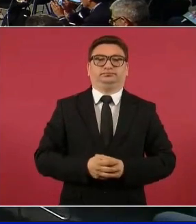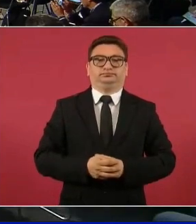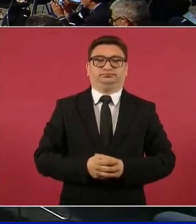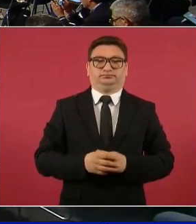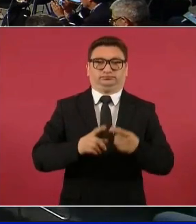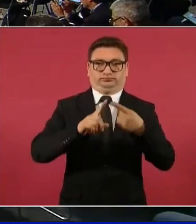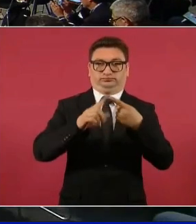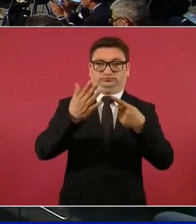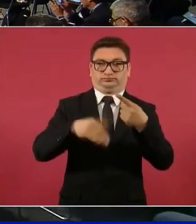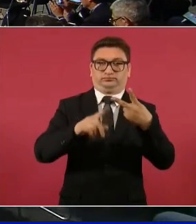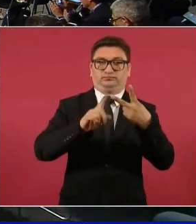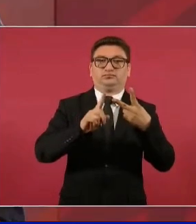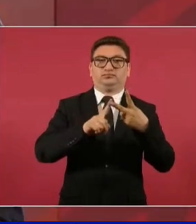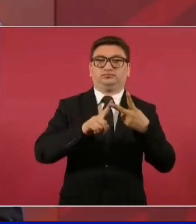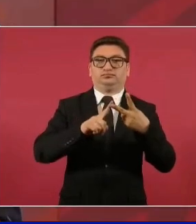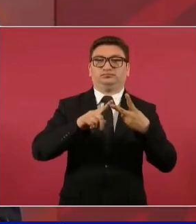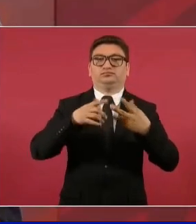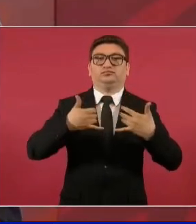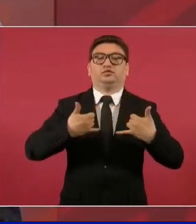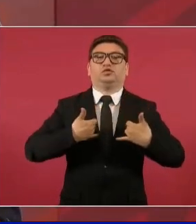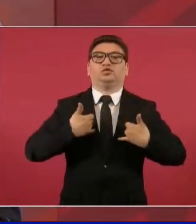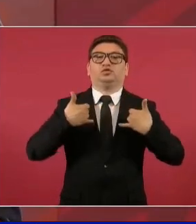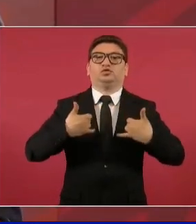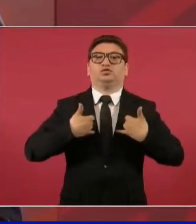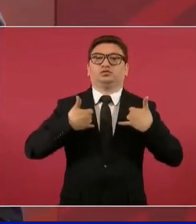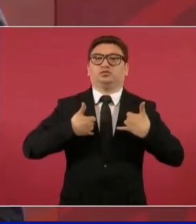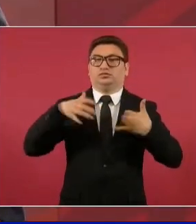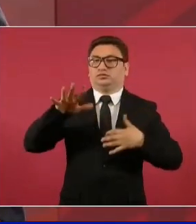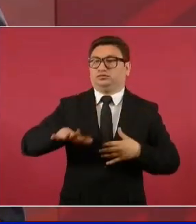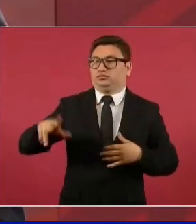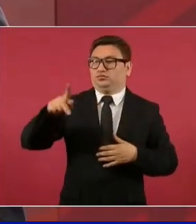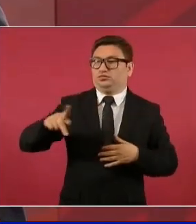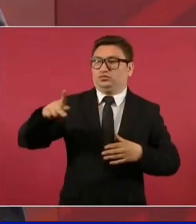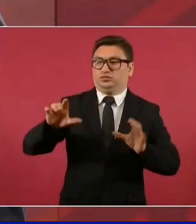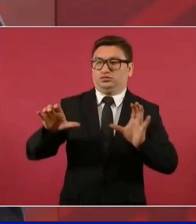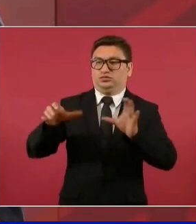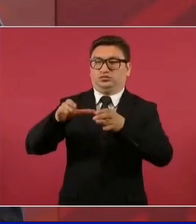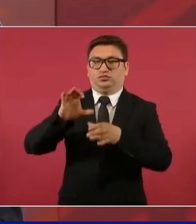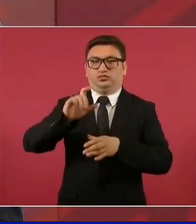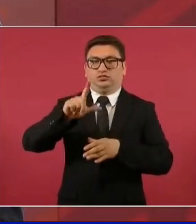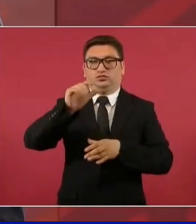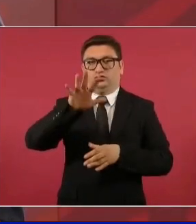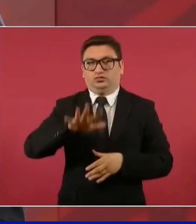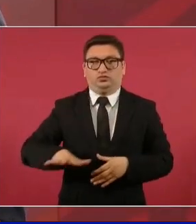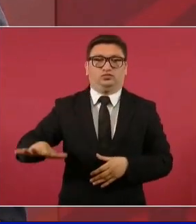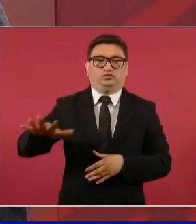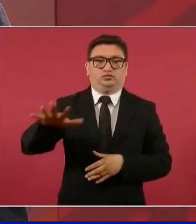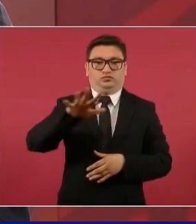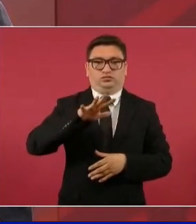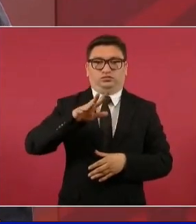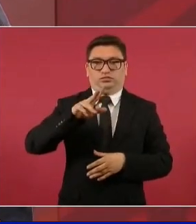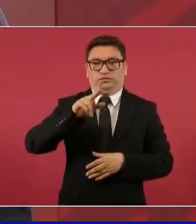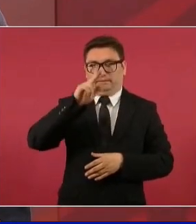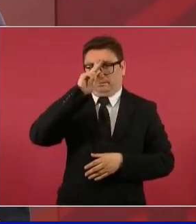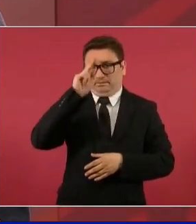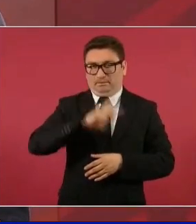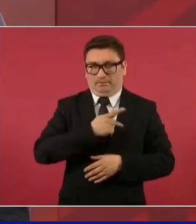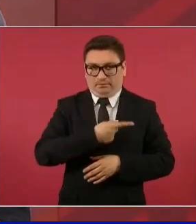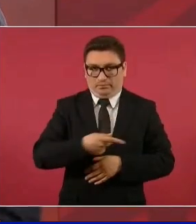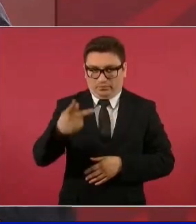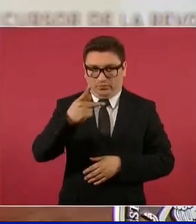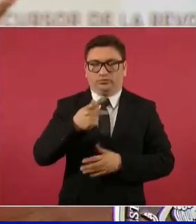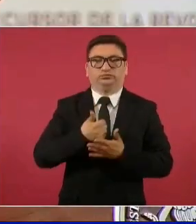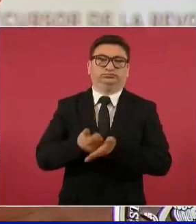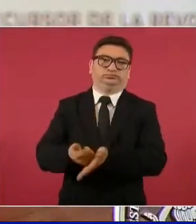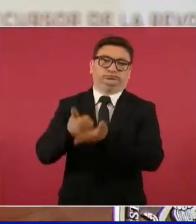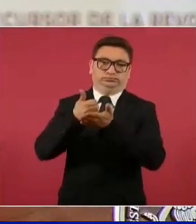Y dos, los jóvenes de los pueblos, comunidades, colonias con más pobreza.